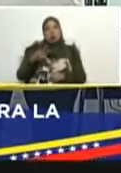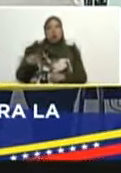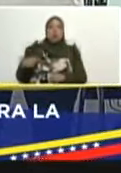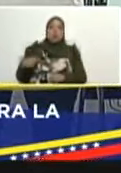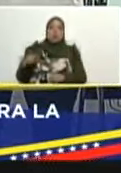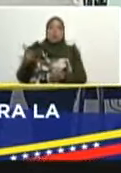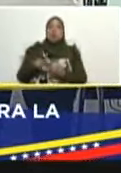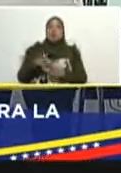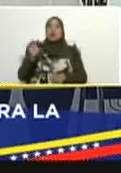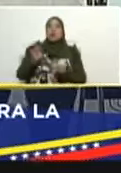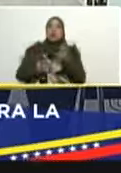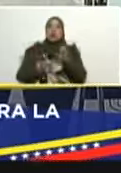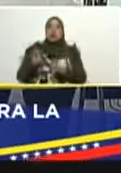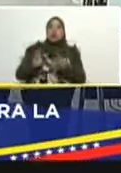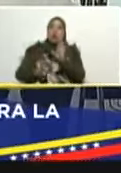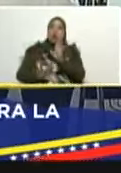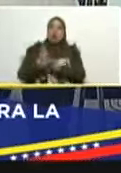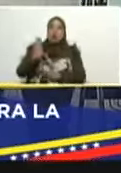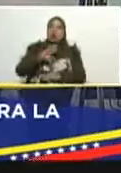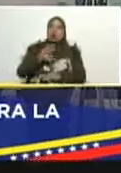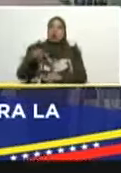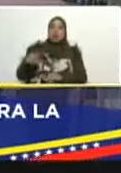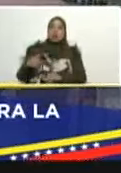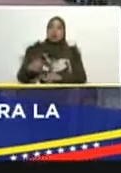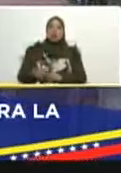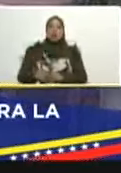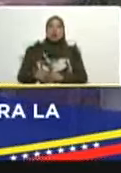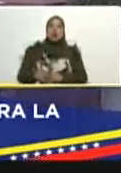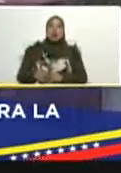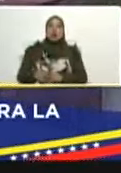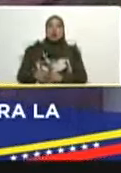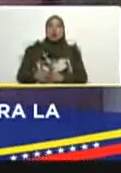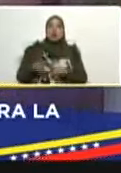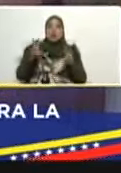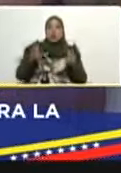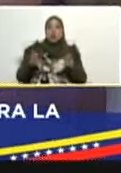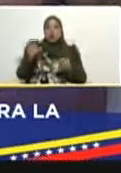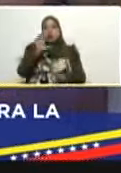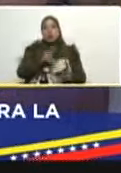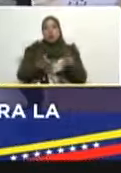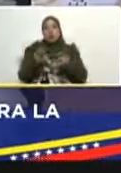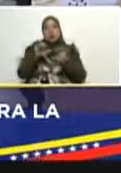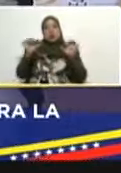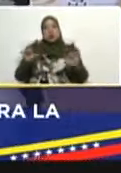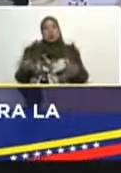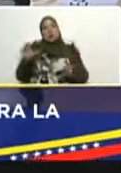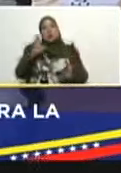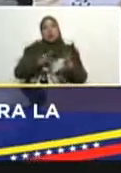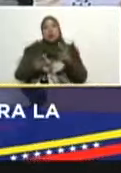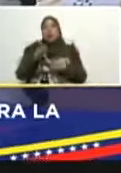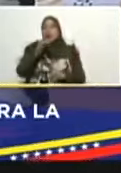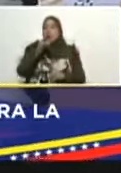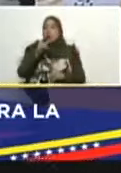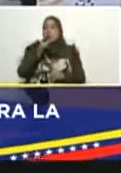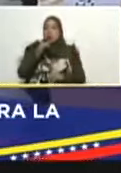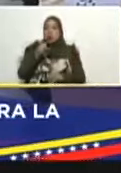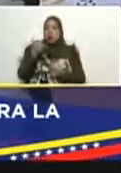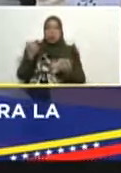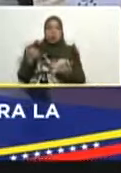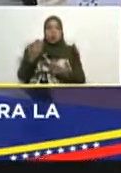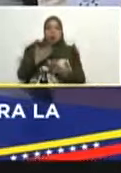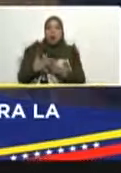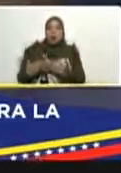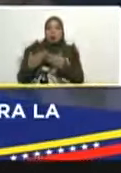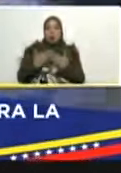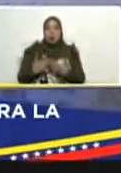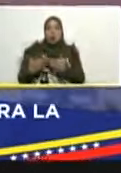estamos desarrollando un nuevo sistema educativo basado en la inteligencia artificial junto con técnicas de estudio,